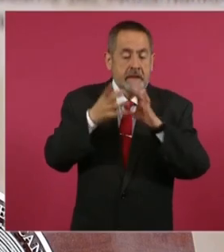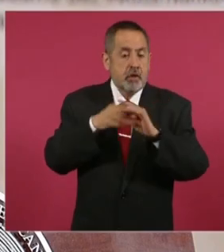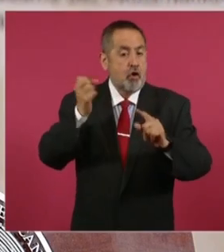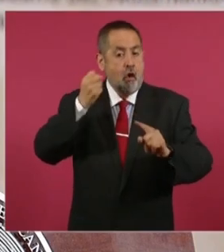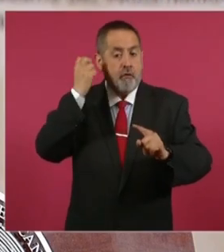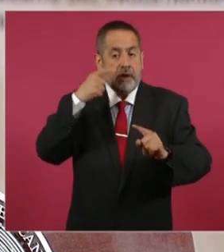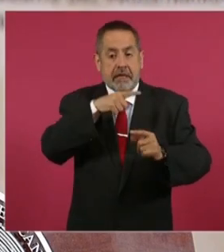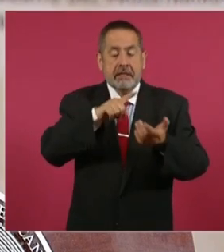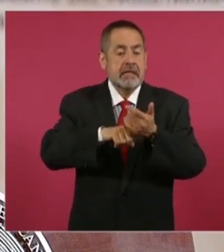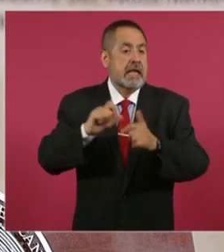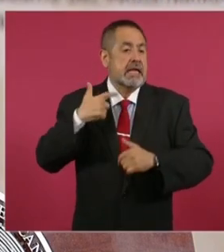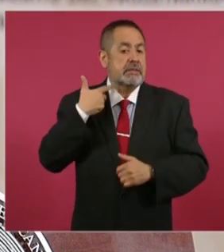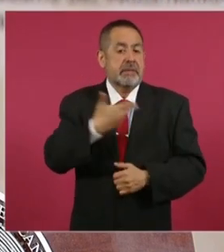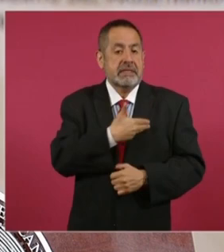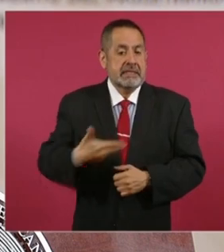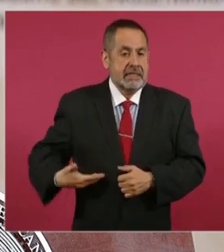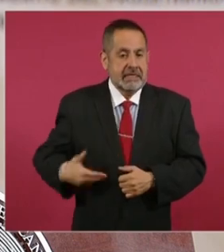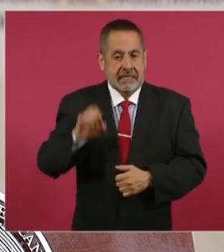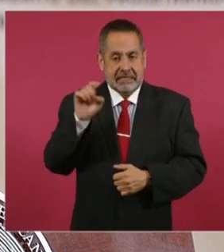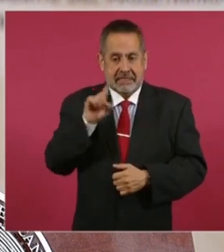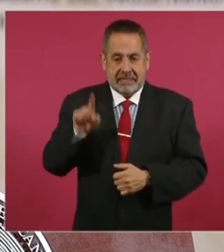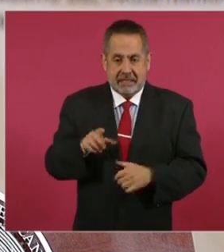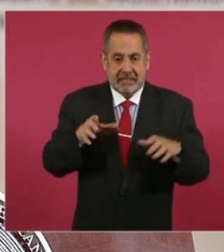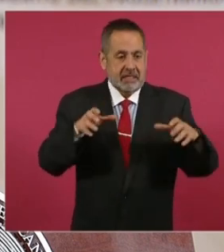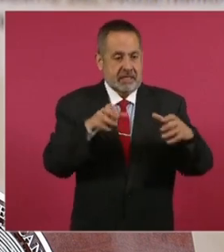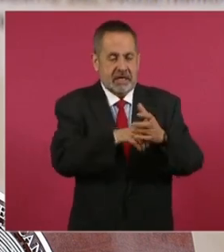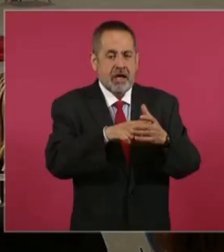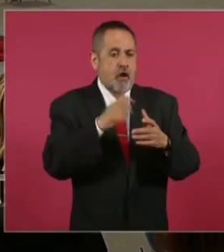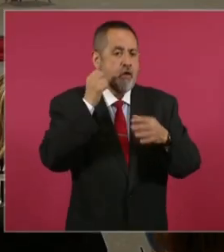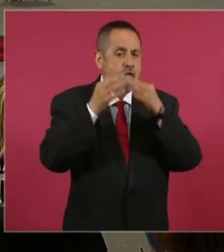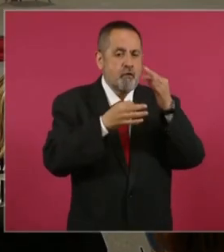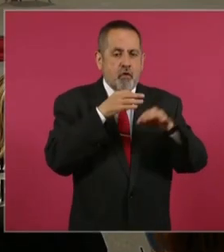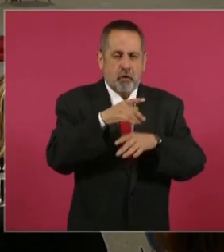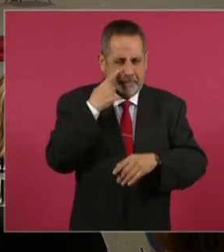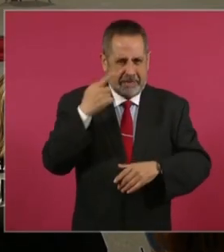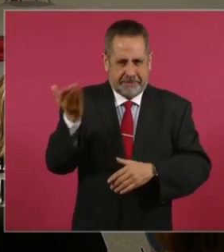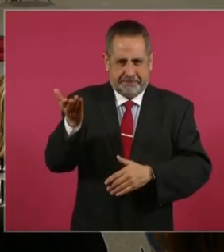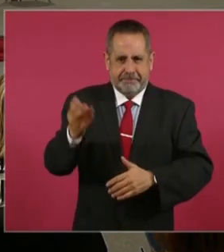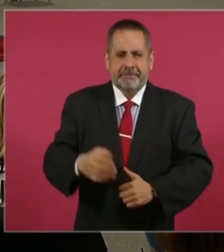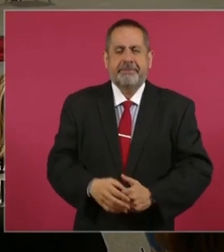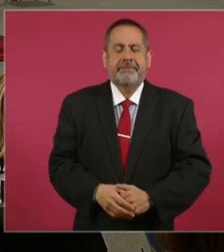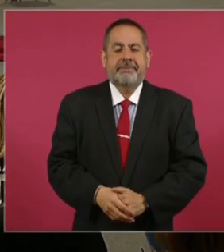dio el expresidente Ernesto Zedillo en el foro financiero. Vamos a verlo.